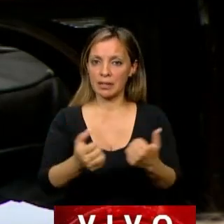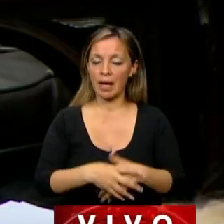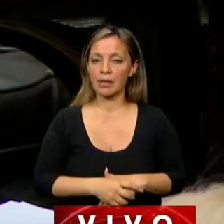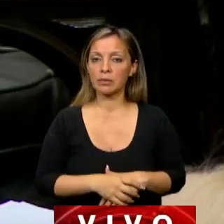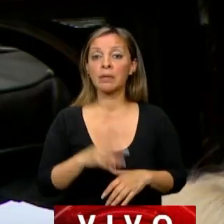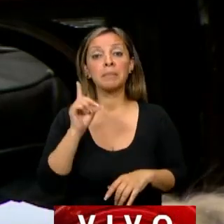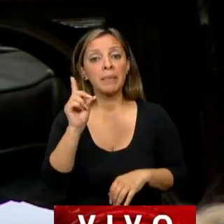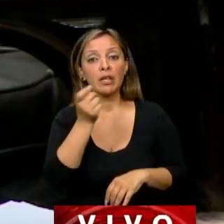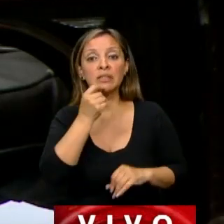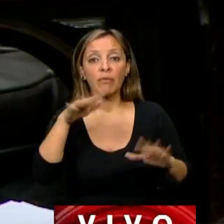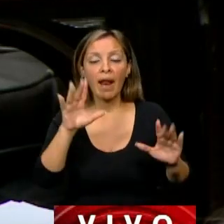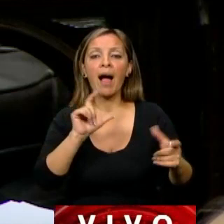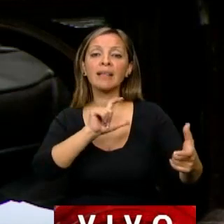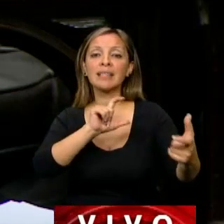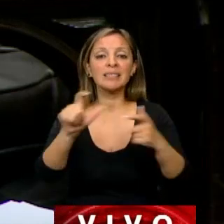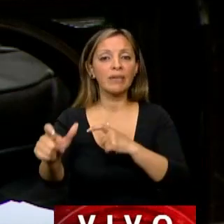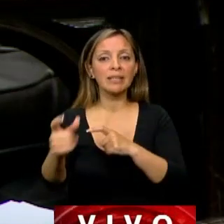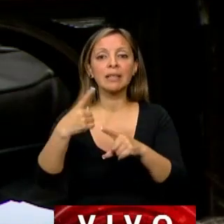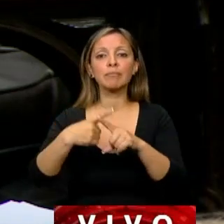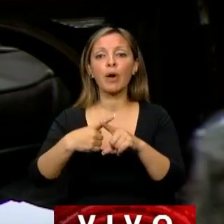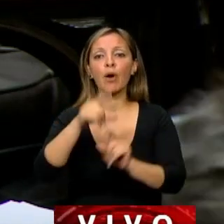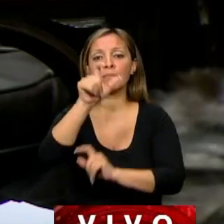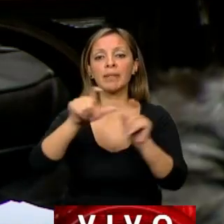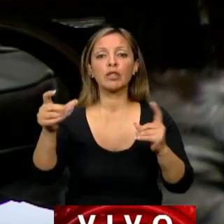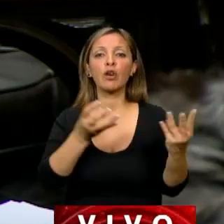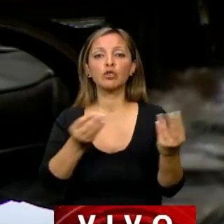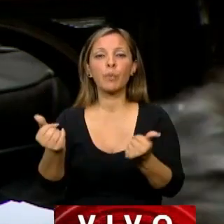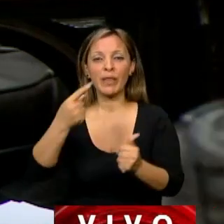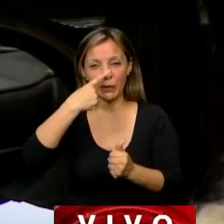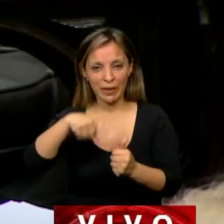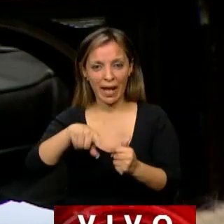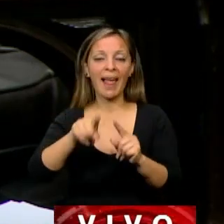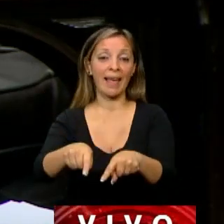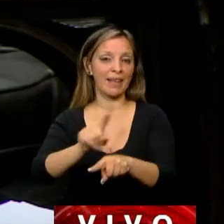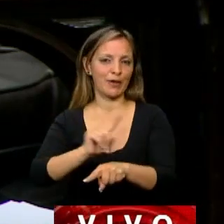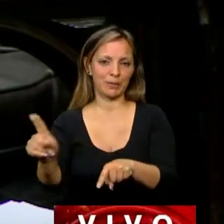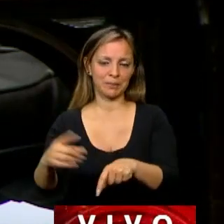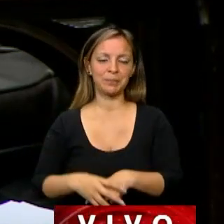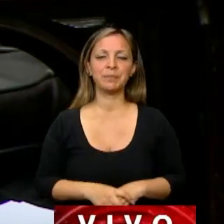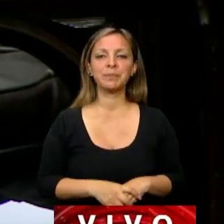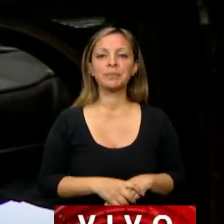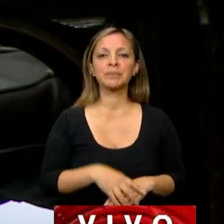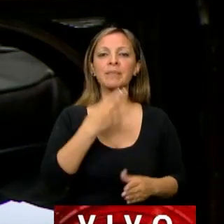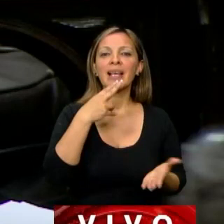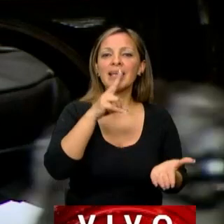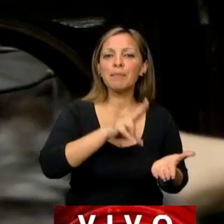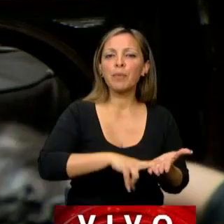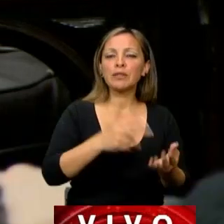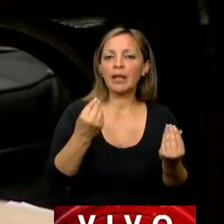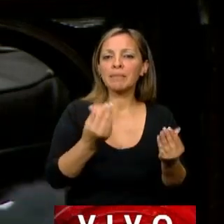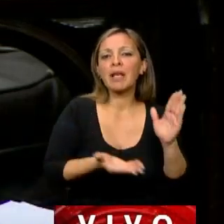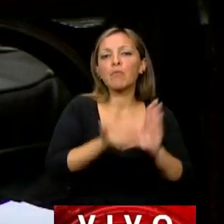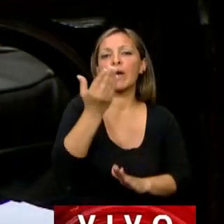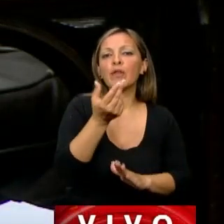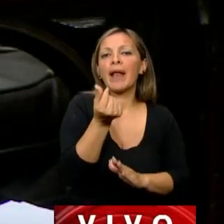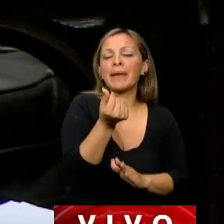trate de transferencias destinadas a consumidores finales e impuestos a todo aumento de la riqueza